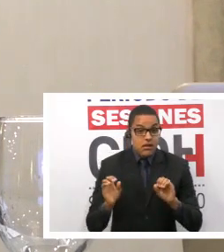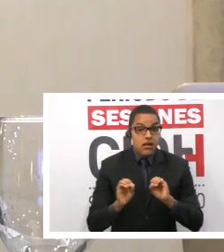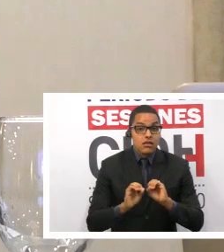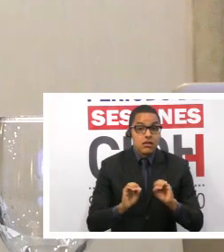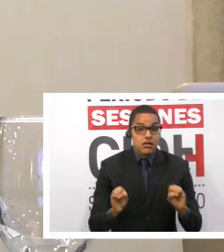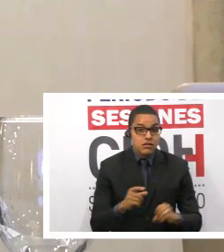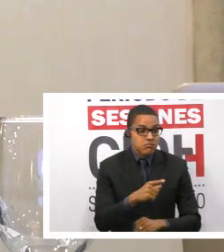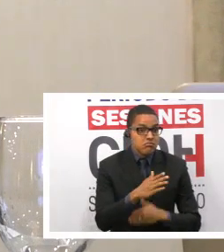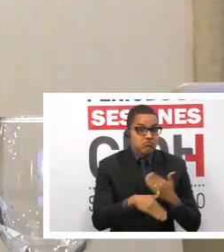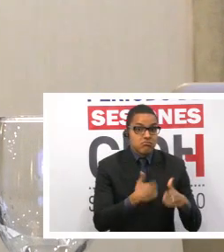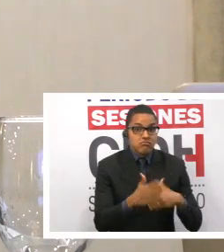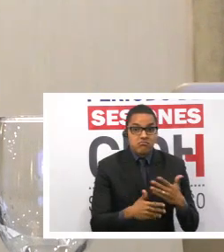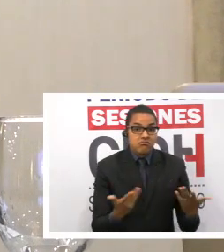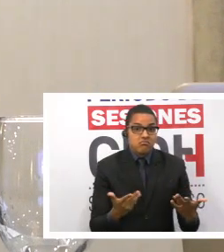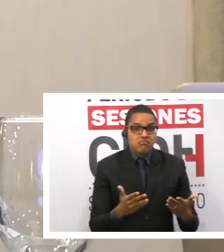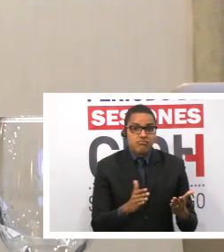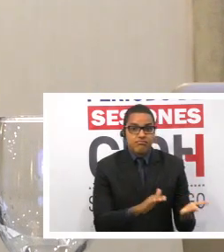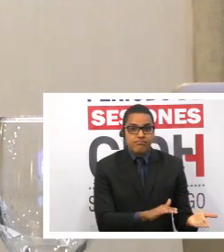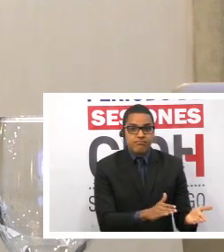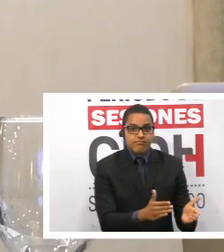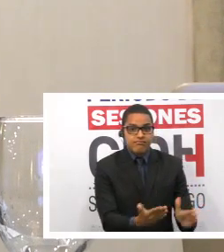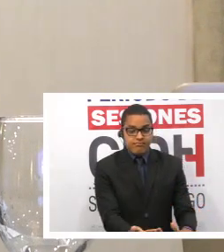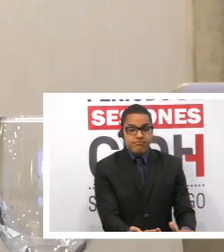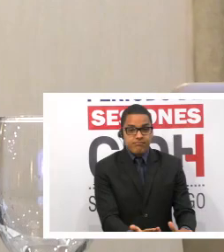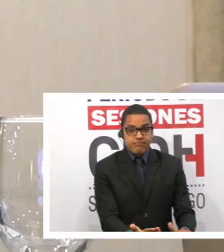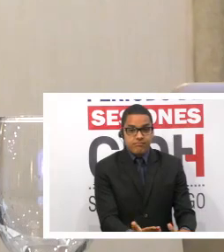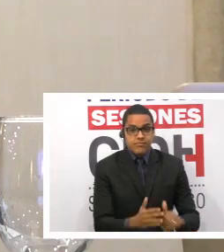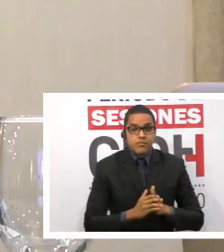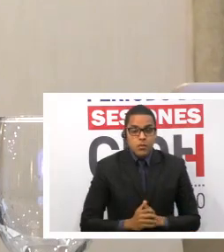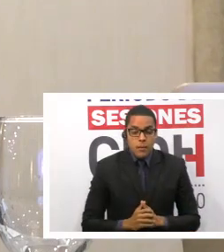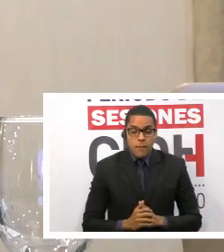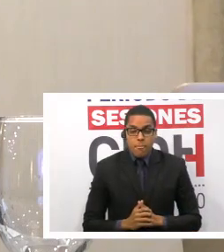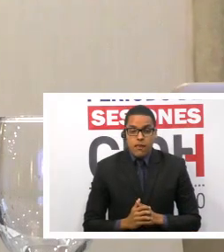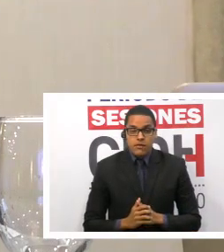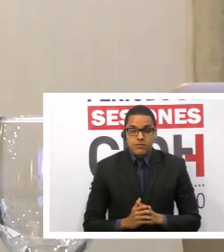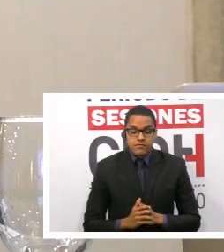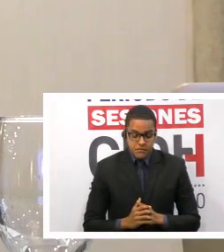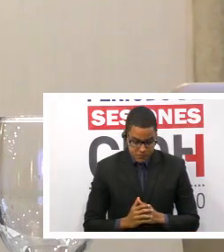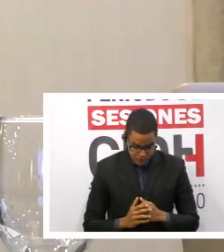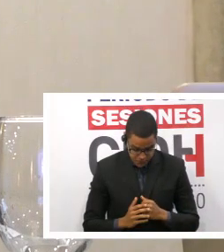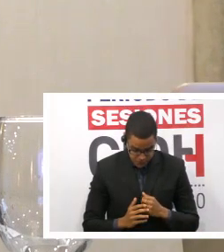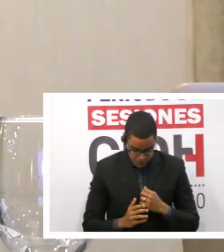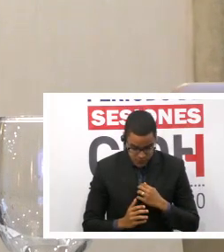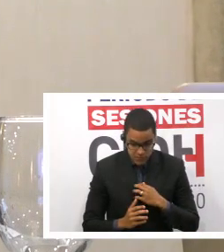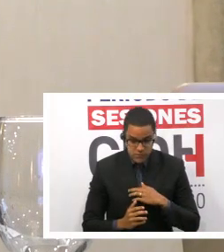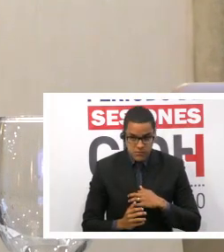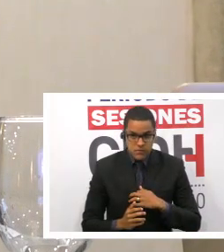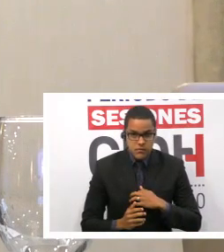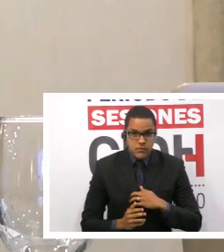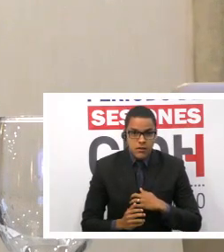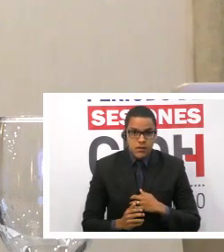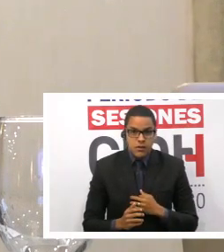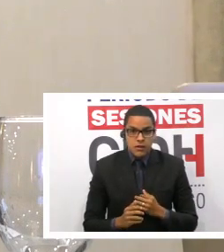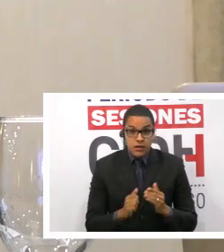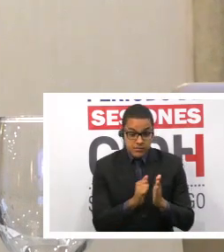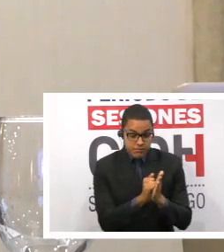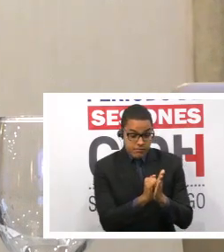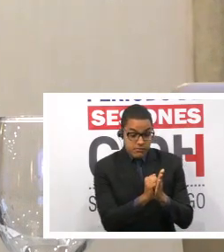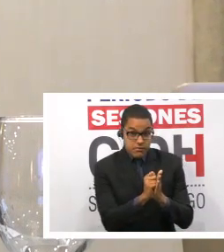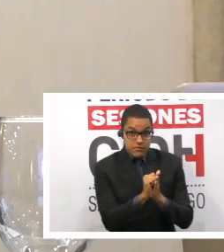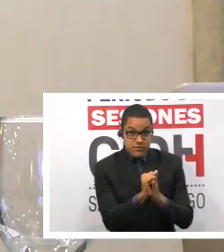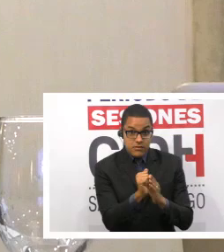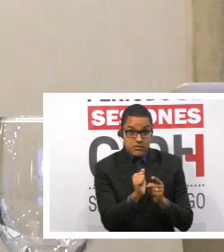presupuestarios no tienen relación con la magnitud del problema el cáncer representa el 14 por ciento de la carga de enfermedad